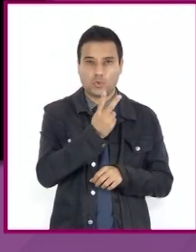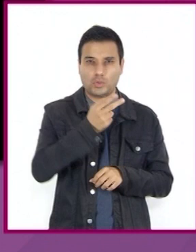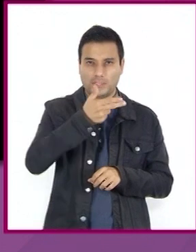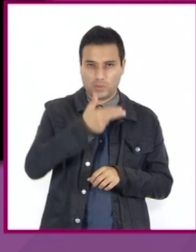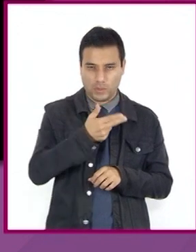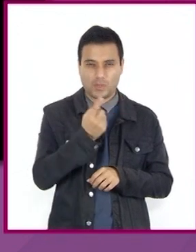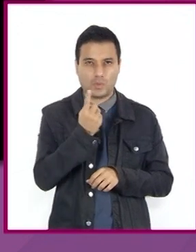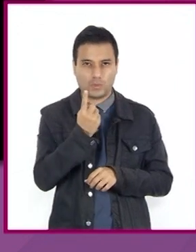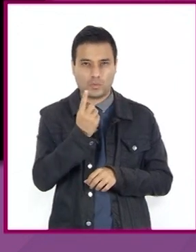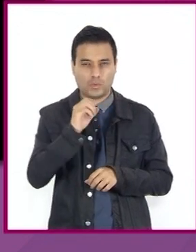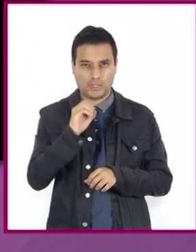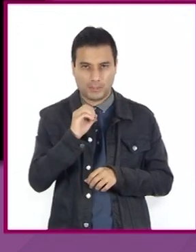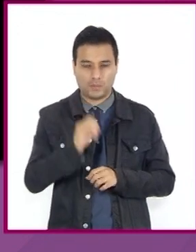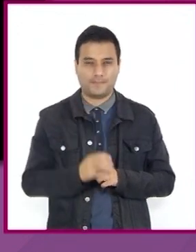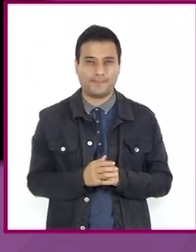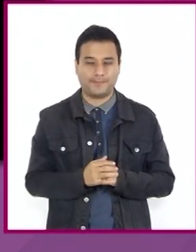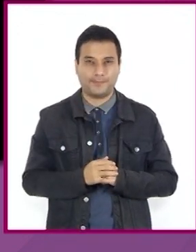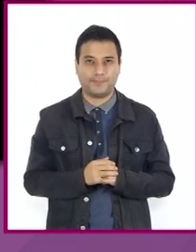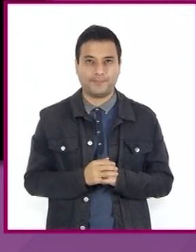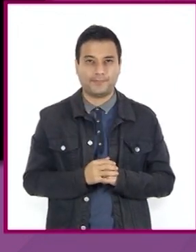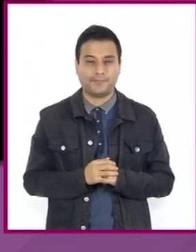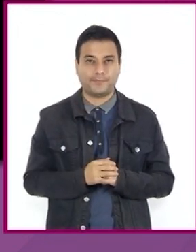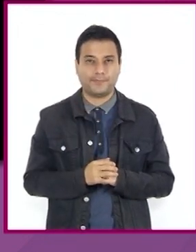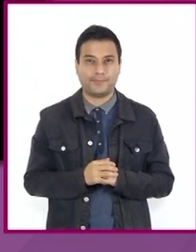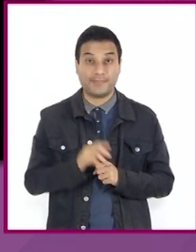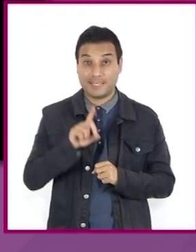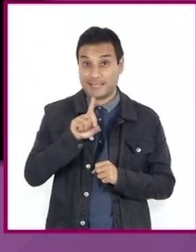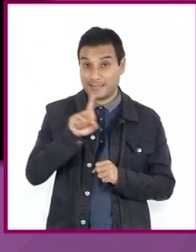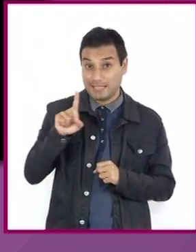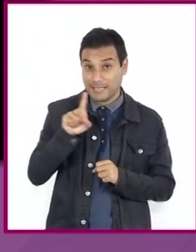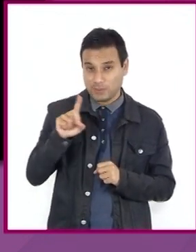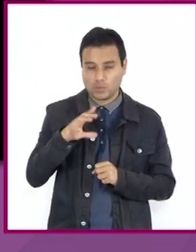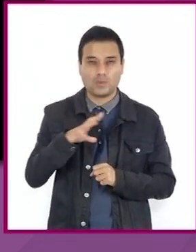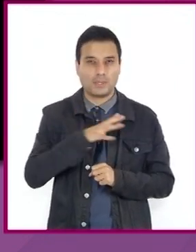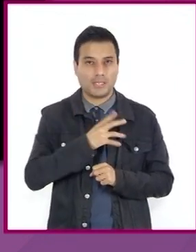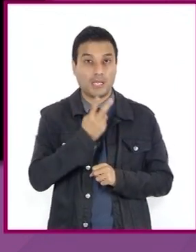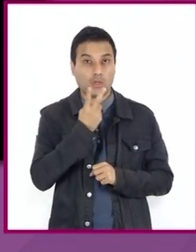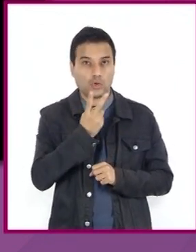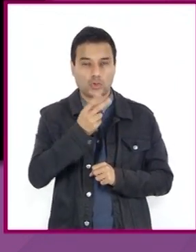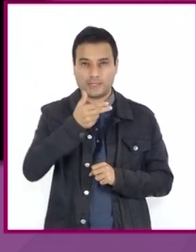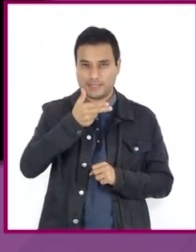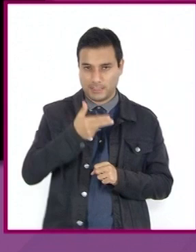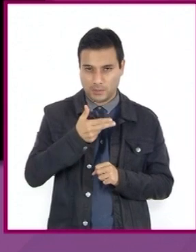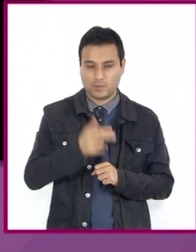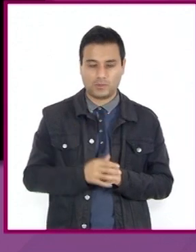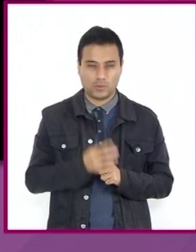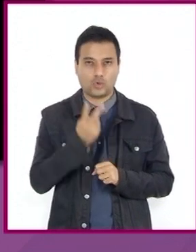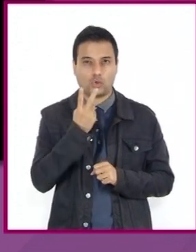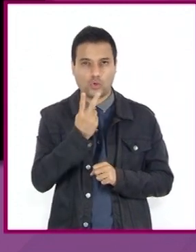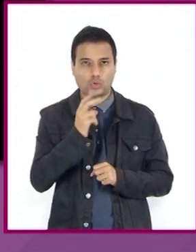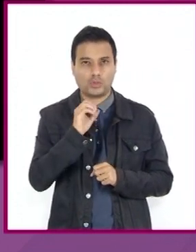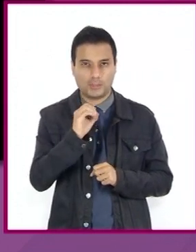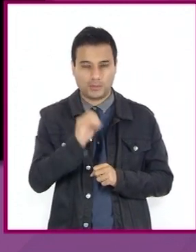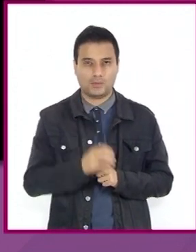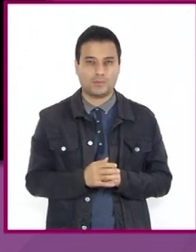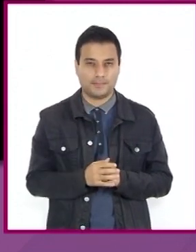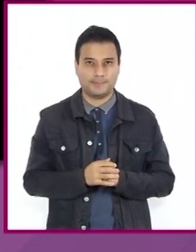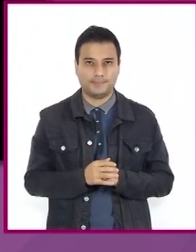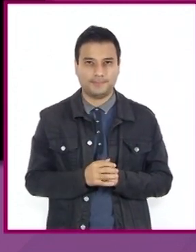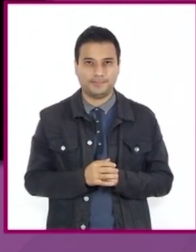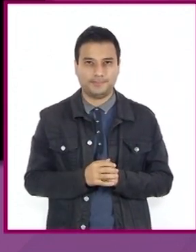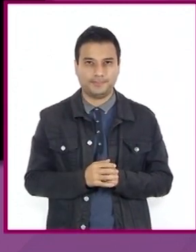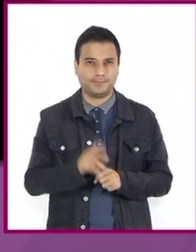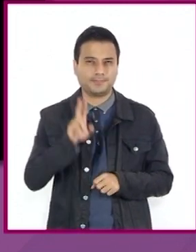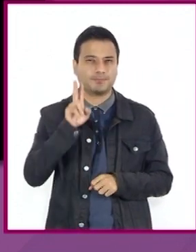oxígeno. Y del lado derecho tenemos 2 hidrógenos, 2 oxígenos. Vamos